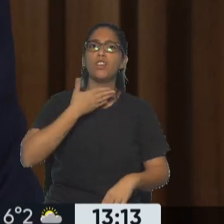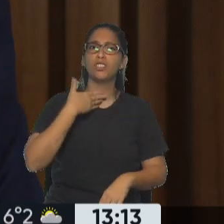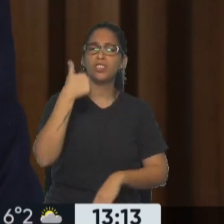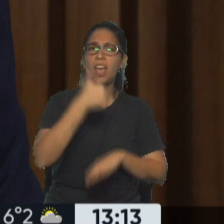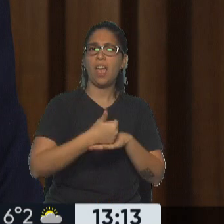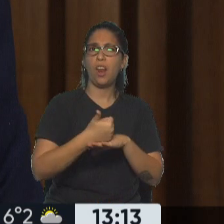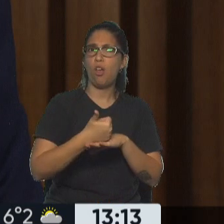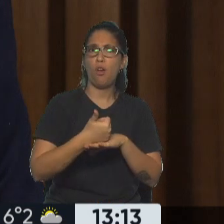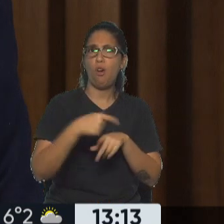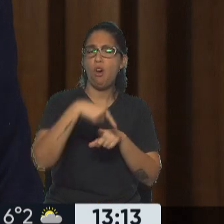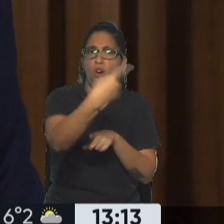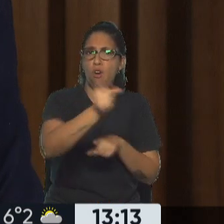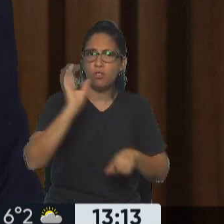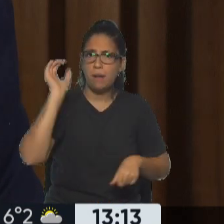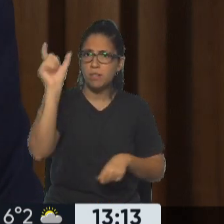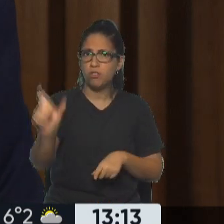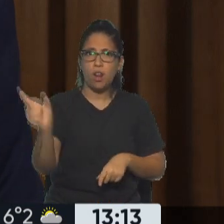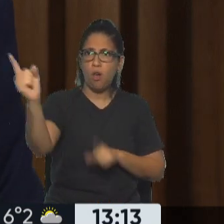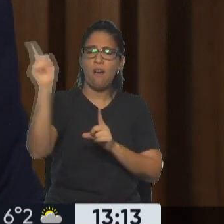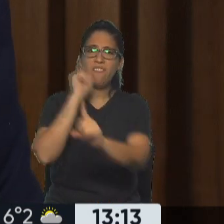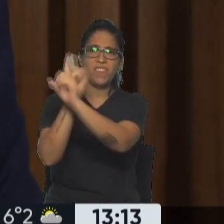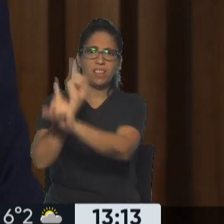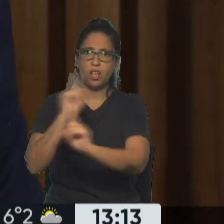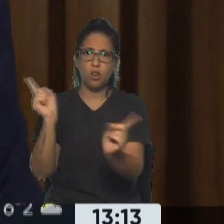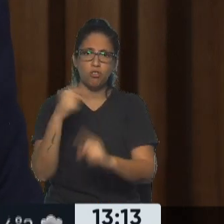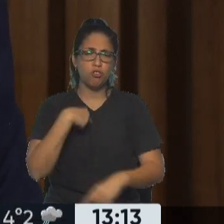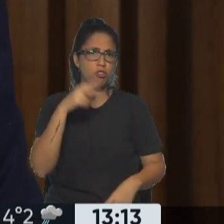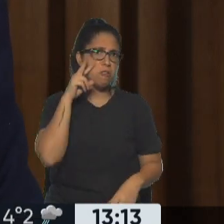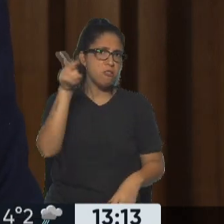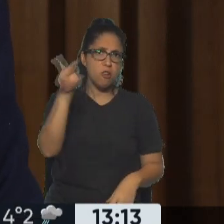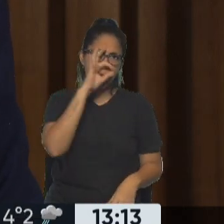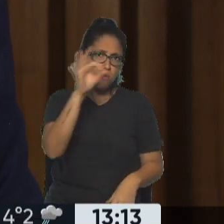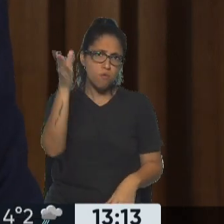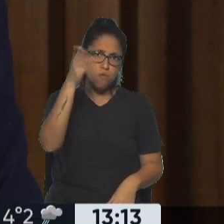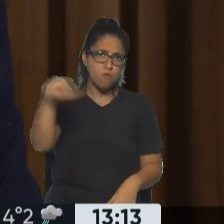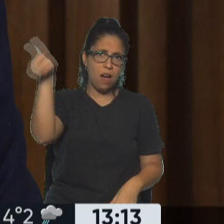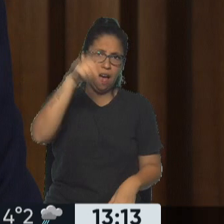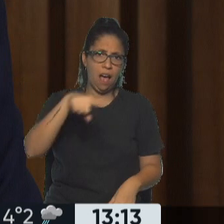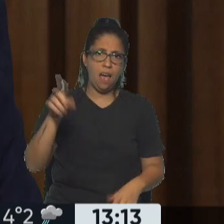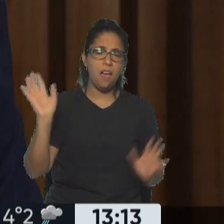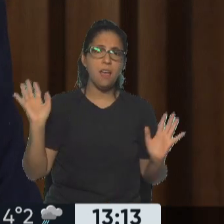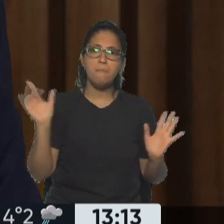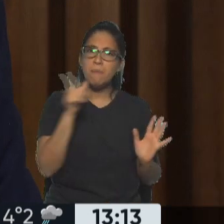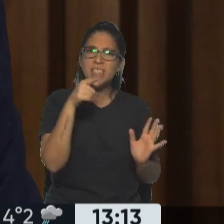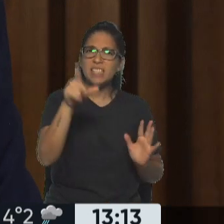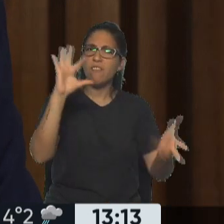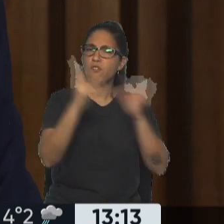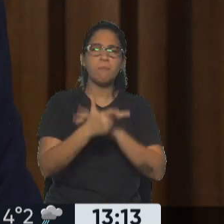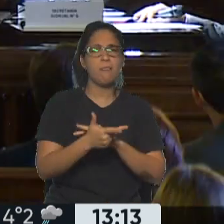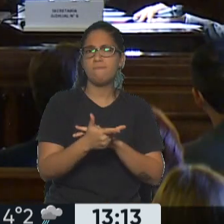un vocero en off. Con lo cual yo no veo, no me parece que es un método